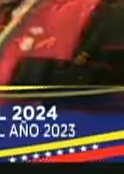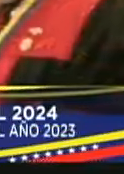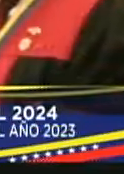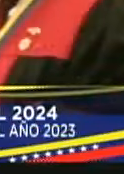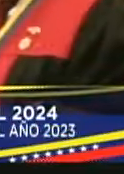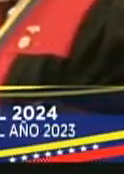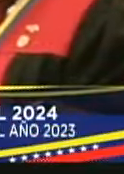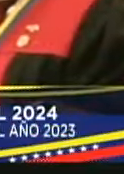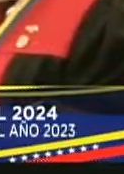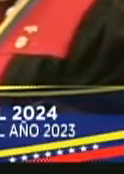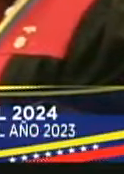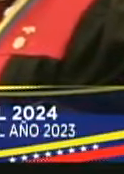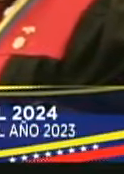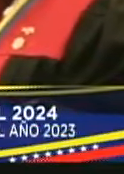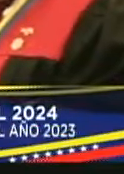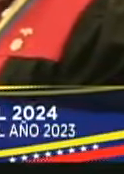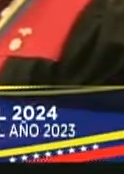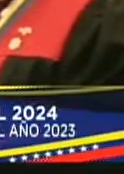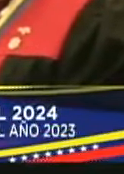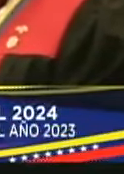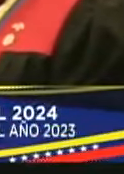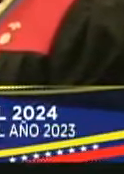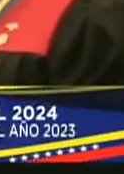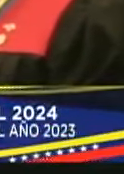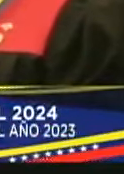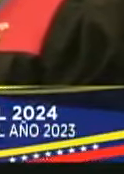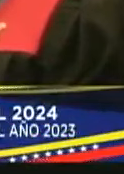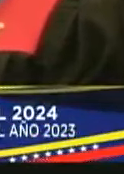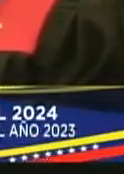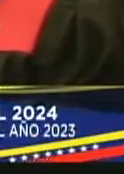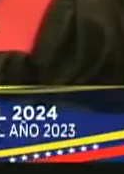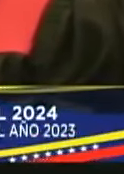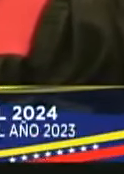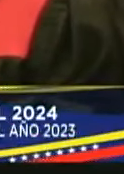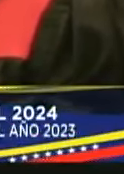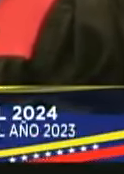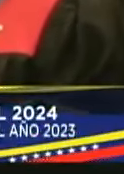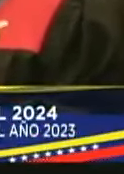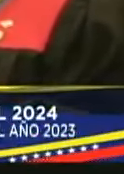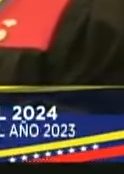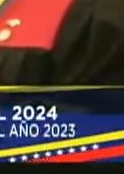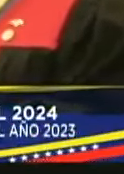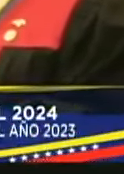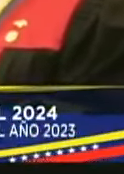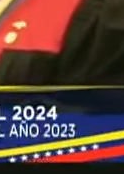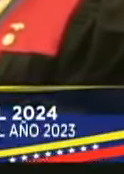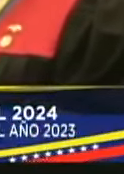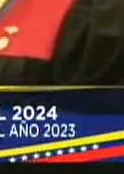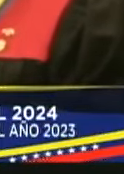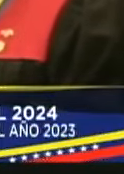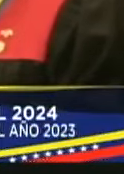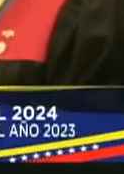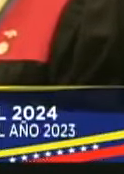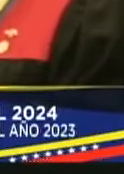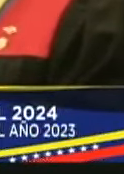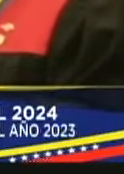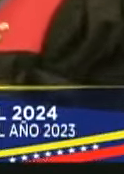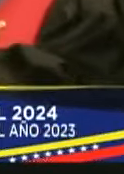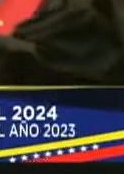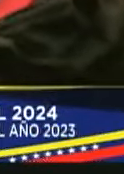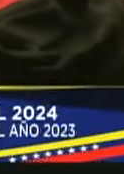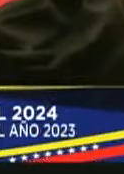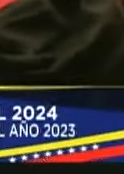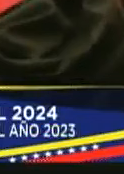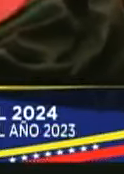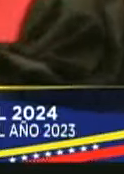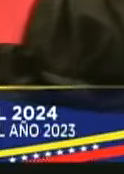que socavan en los países donde se aplican los estados de bienestar social, el valor de los salarios, las